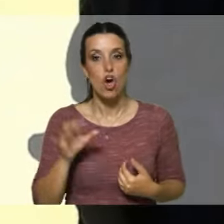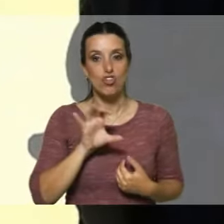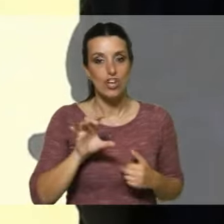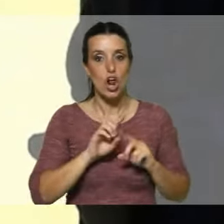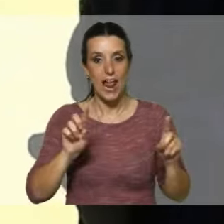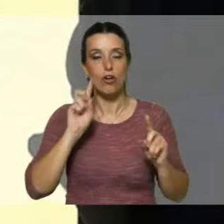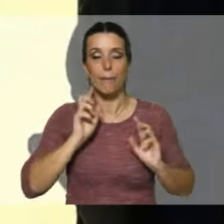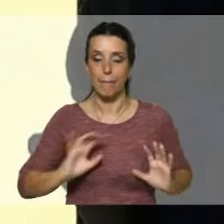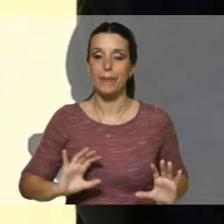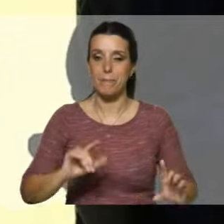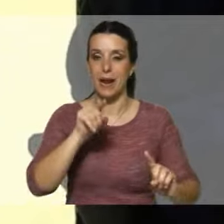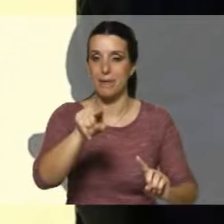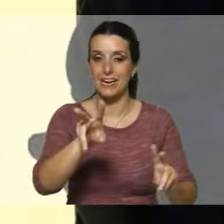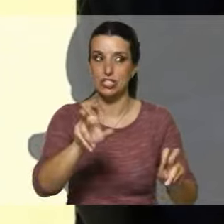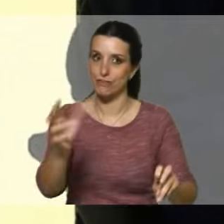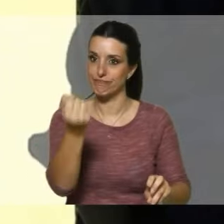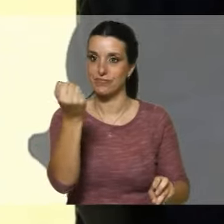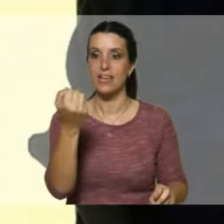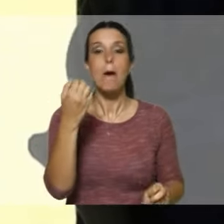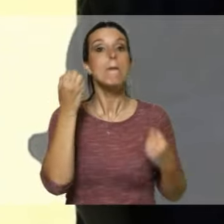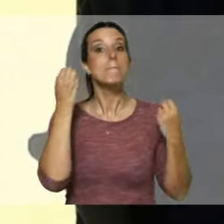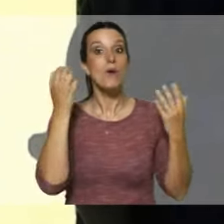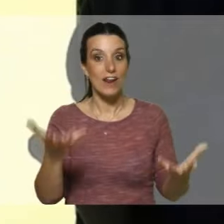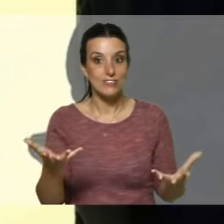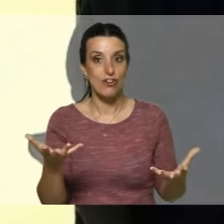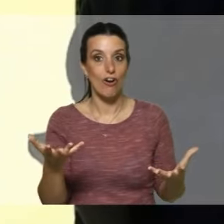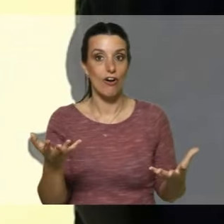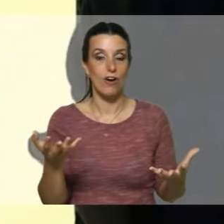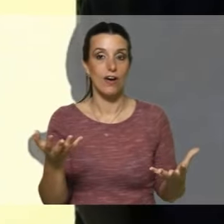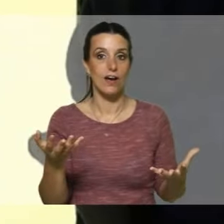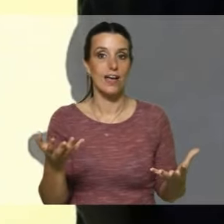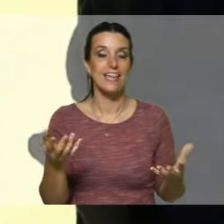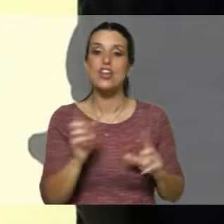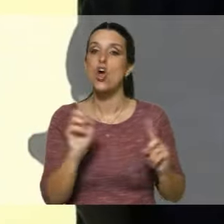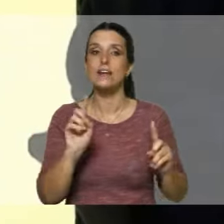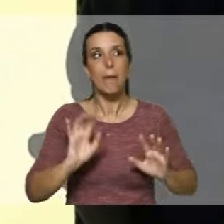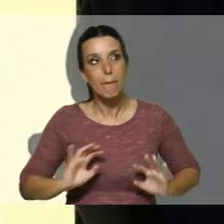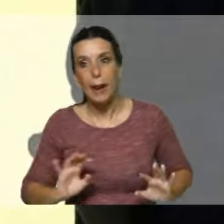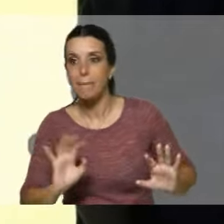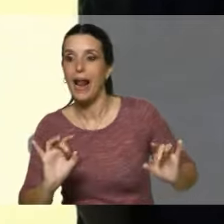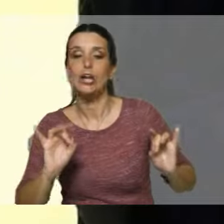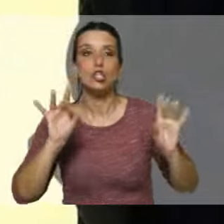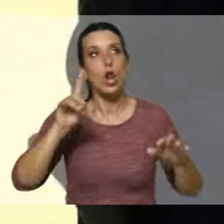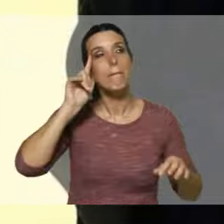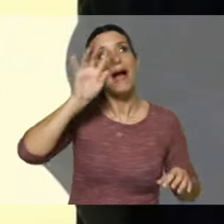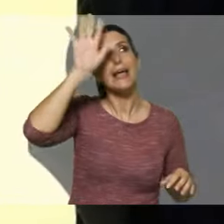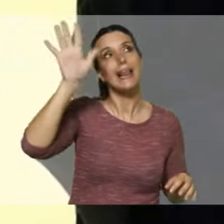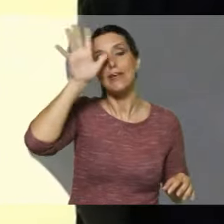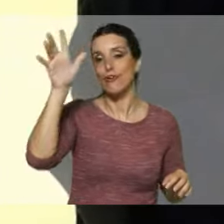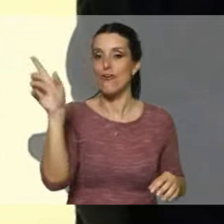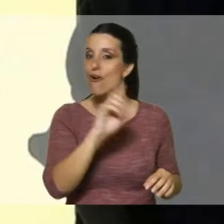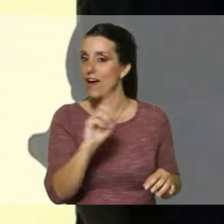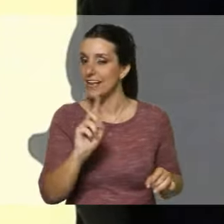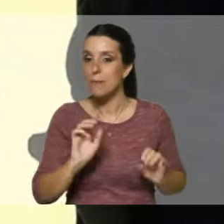está preparándose para eso y por eso y no es una preparación solo en es una